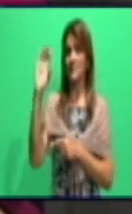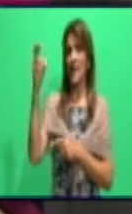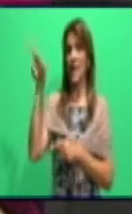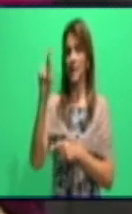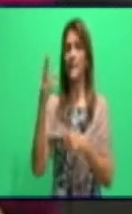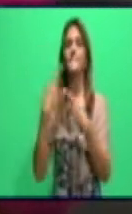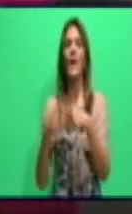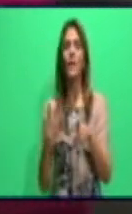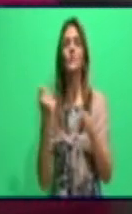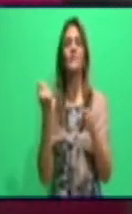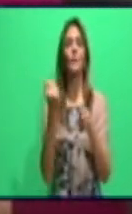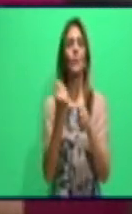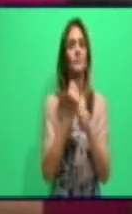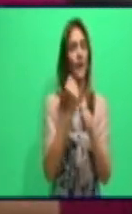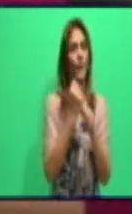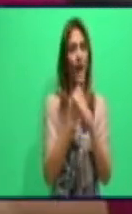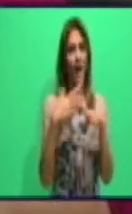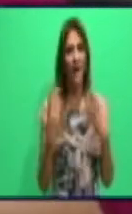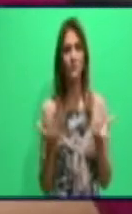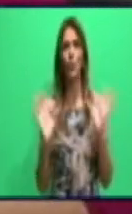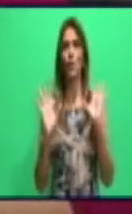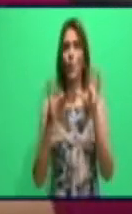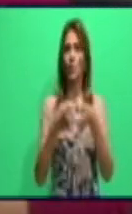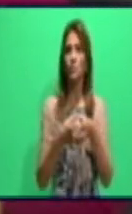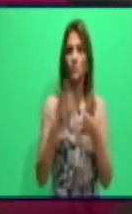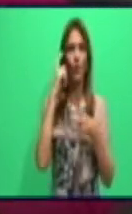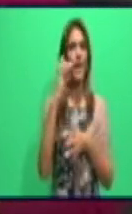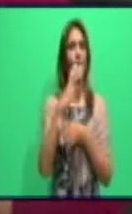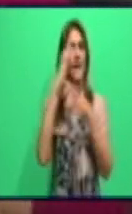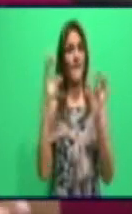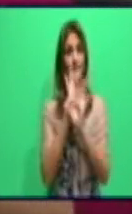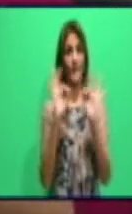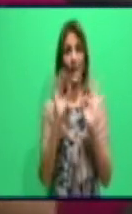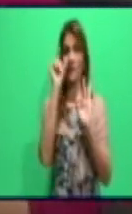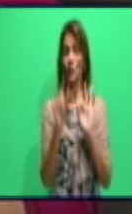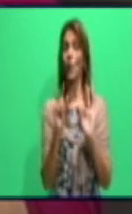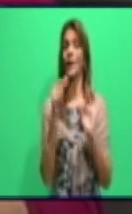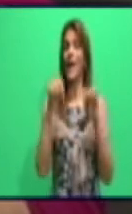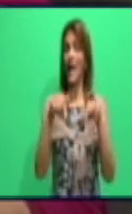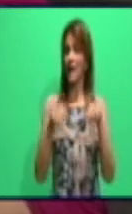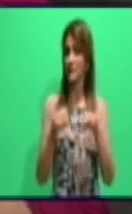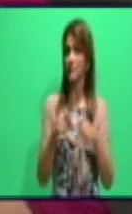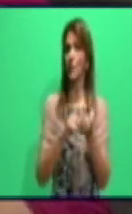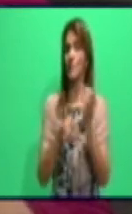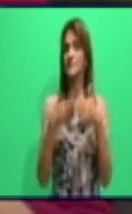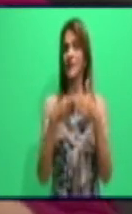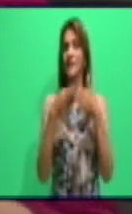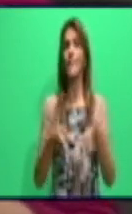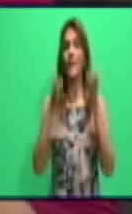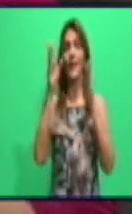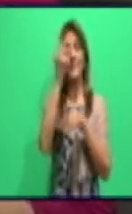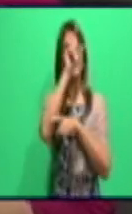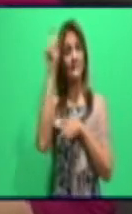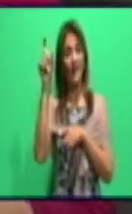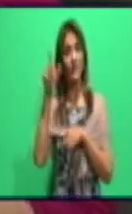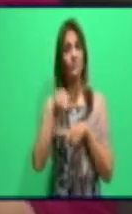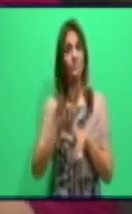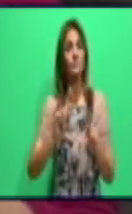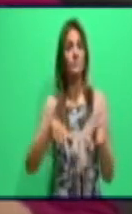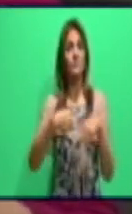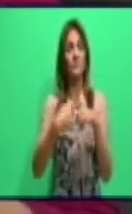de conjunto con el grupo de expertos que tenemos acá del Ministerio de, por un lado, aumentar las capacidades de estudio en los